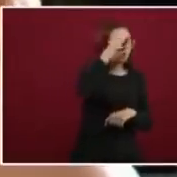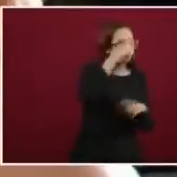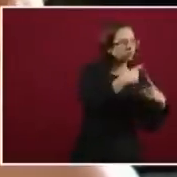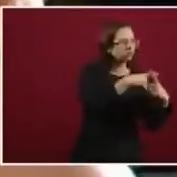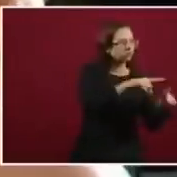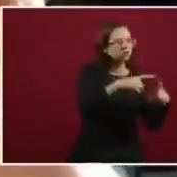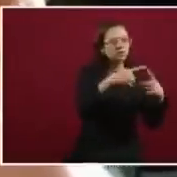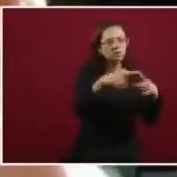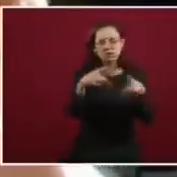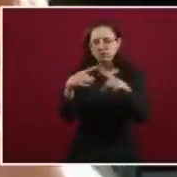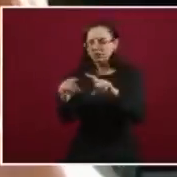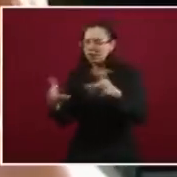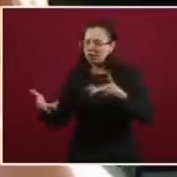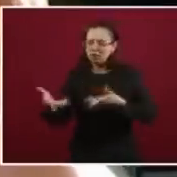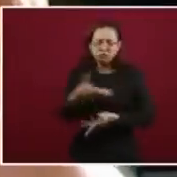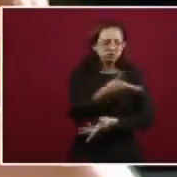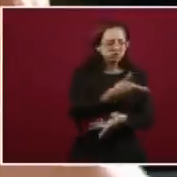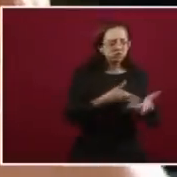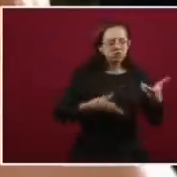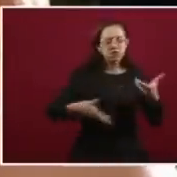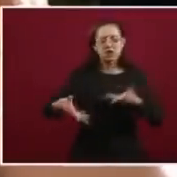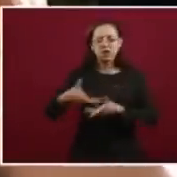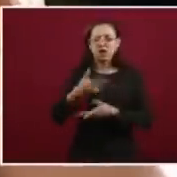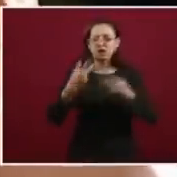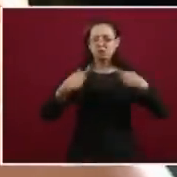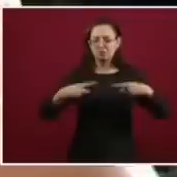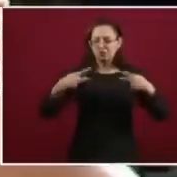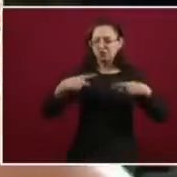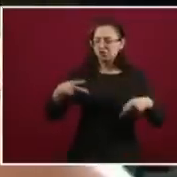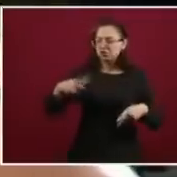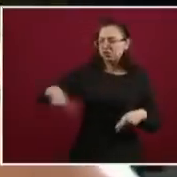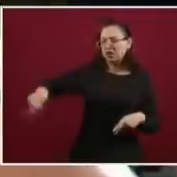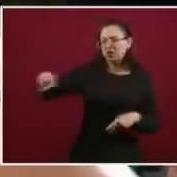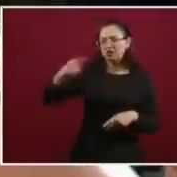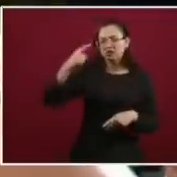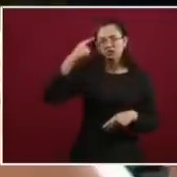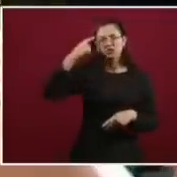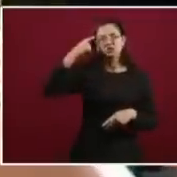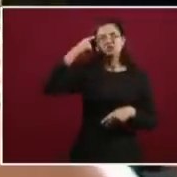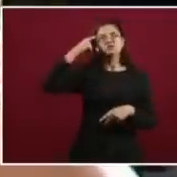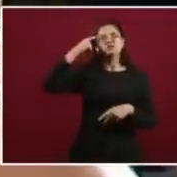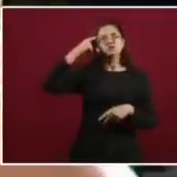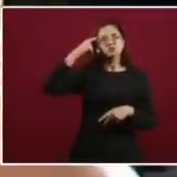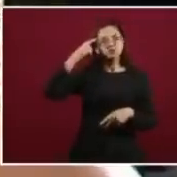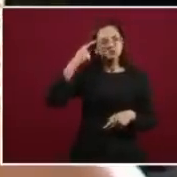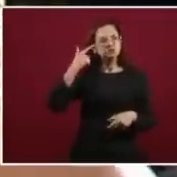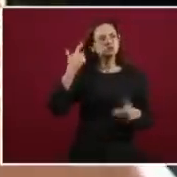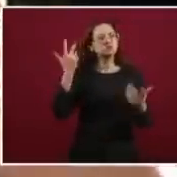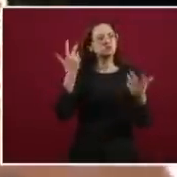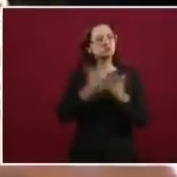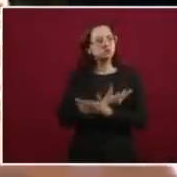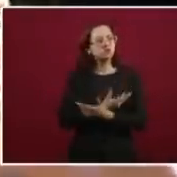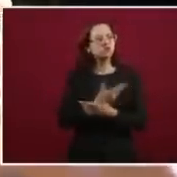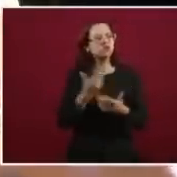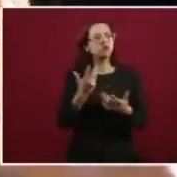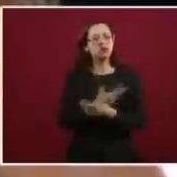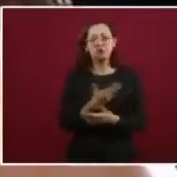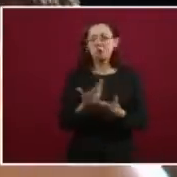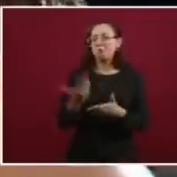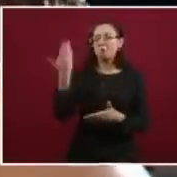están tratando aquí y la gente empieza a tener una información que antes no tenía ya tener opiniones